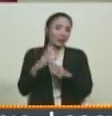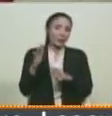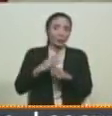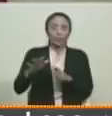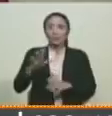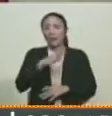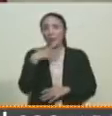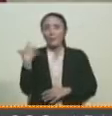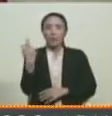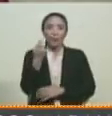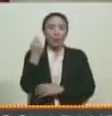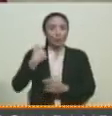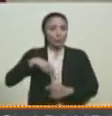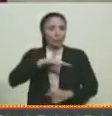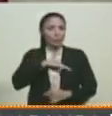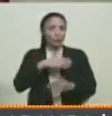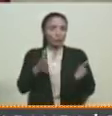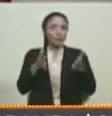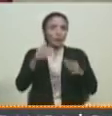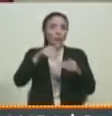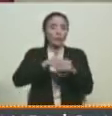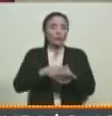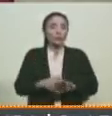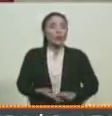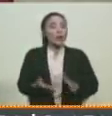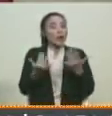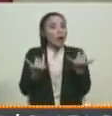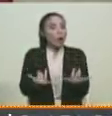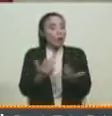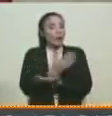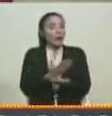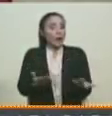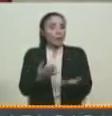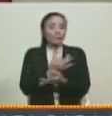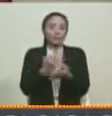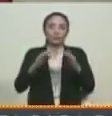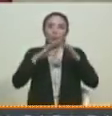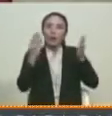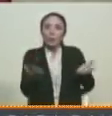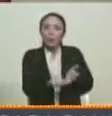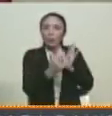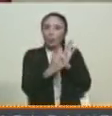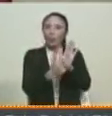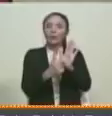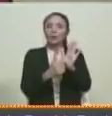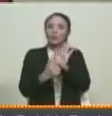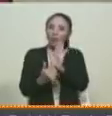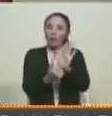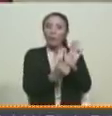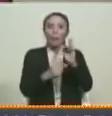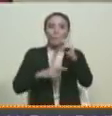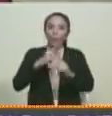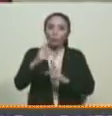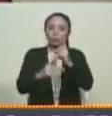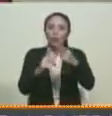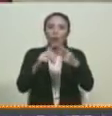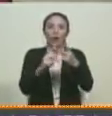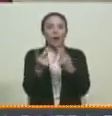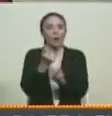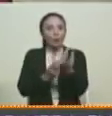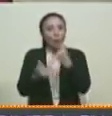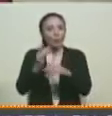En la escala, que nos busquen. Ahora tenemos que convertirnos en unos campeones mundiales de la producción, de la economía